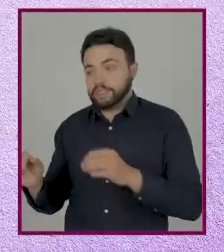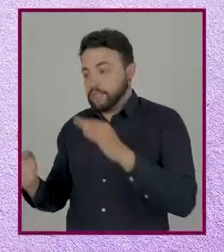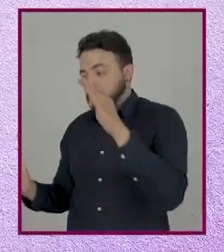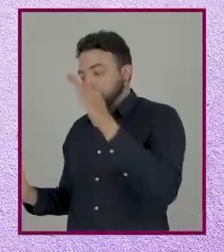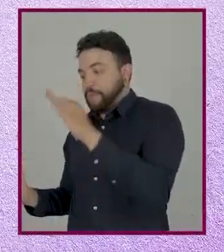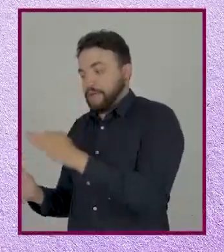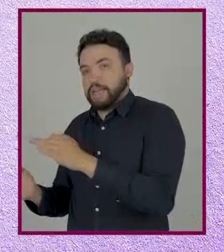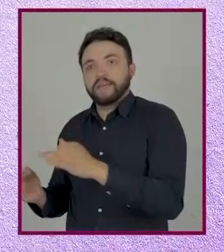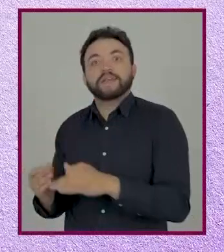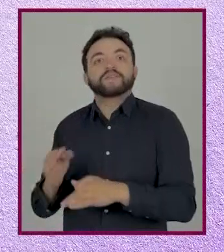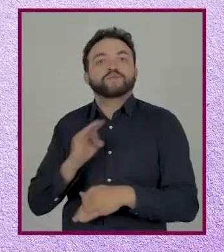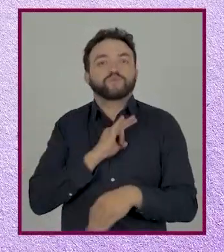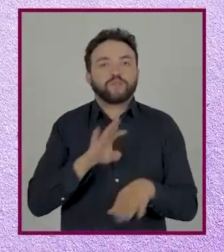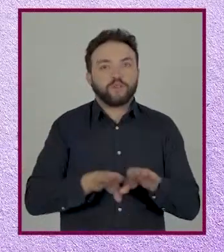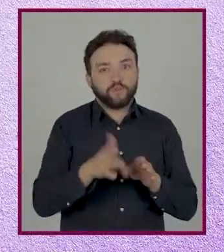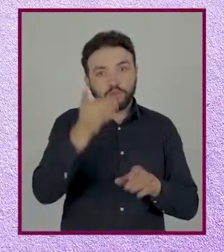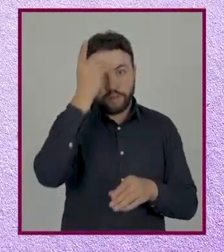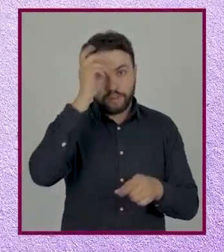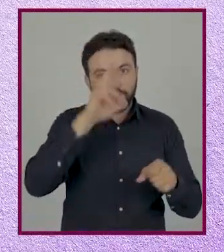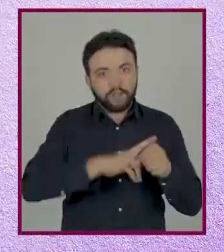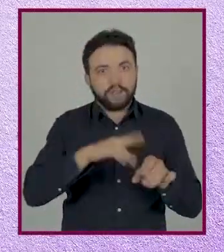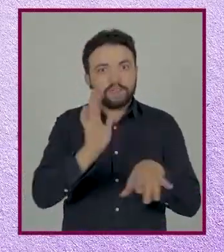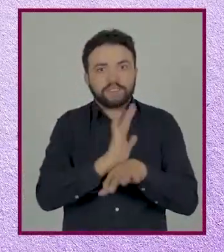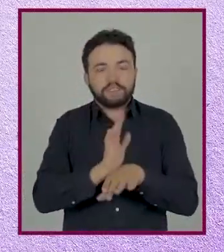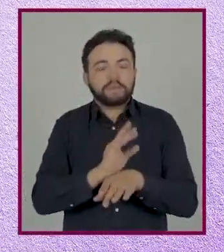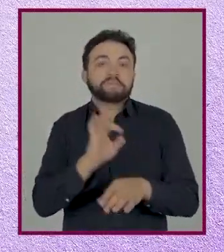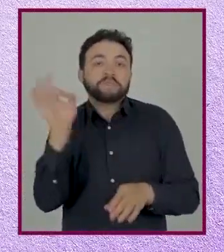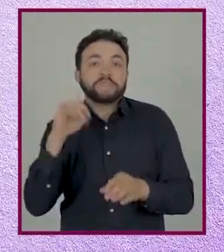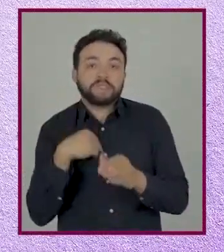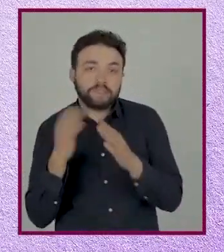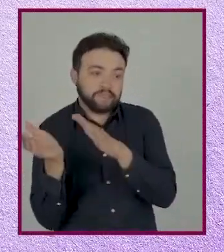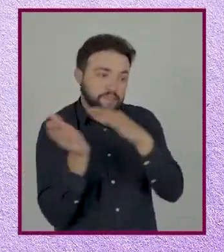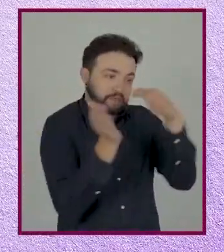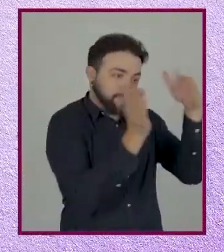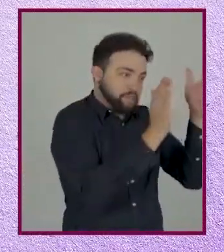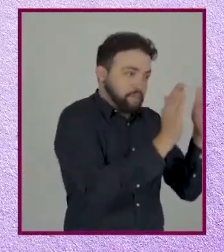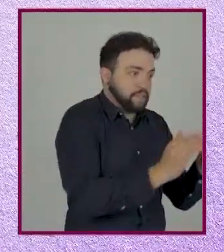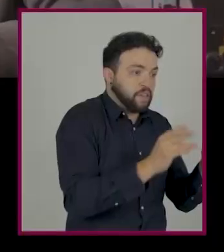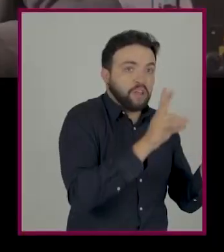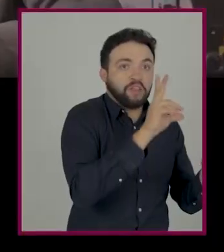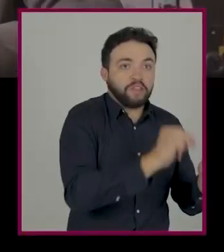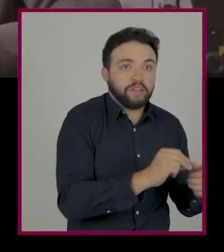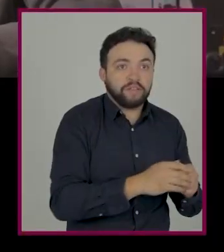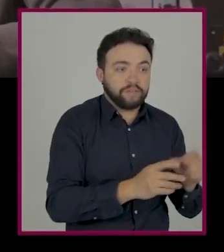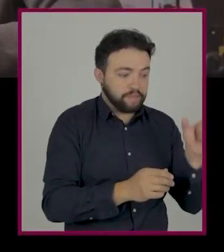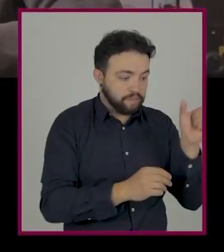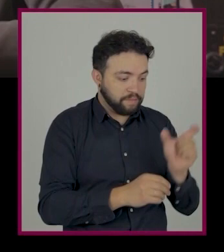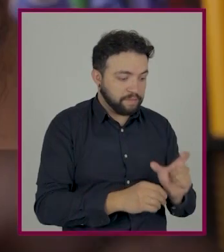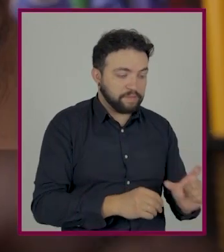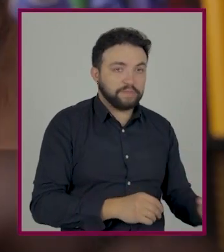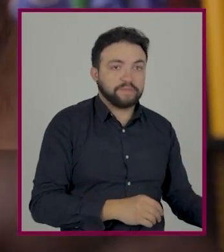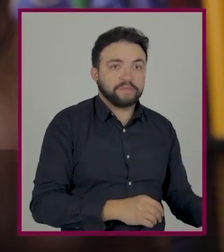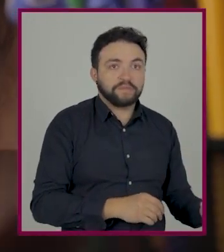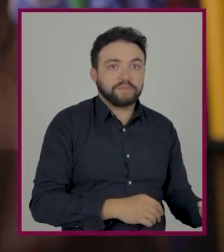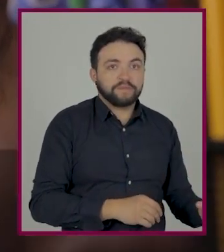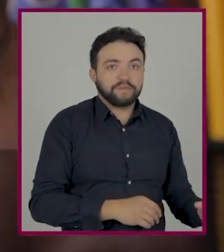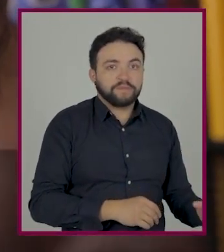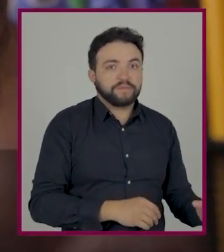Si seguimos la línea del sí, llegamos a estar más cerca de ser un director de cine. Pero si no lo